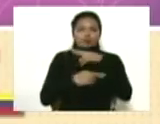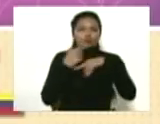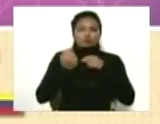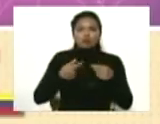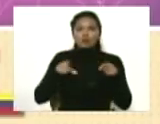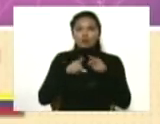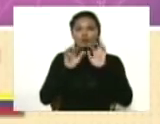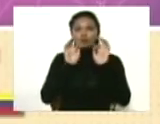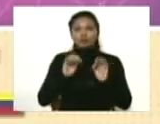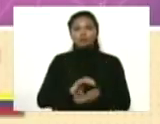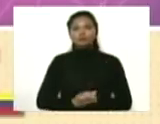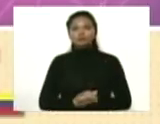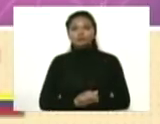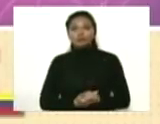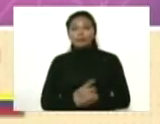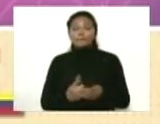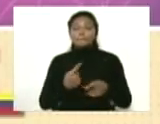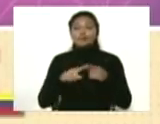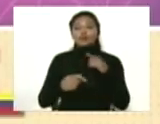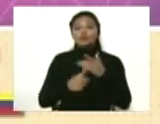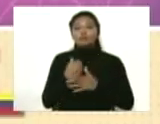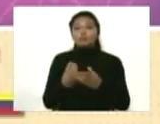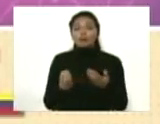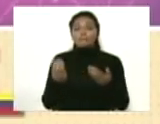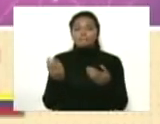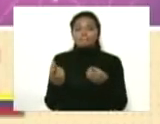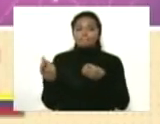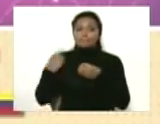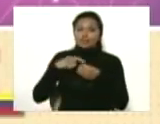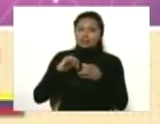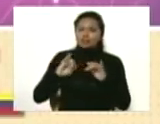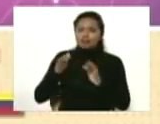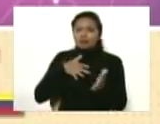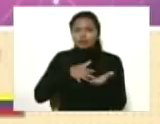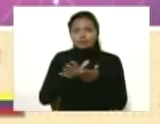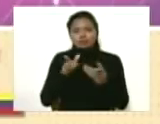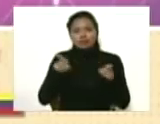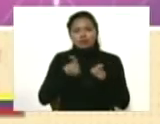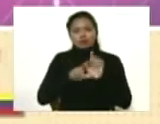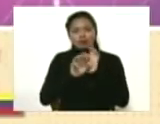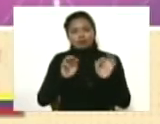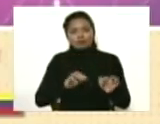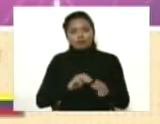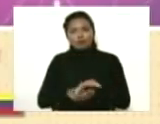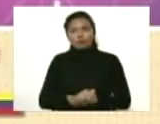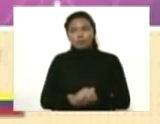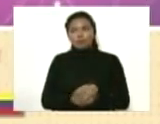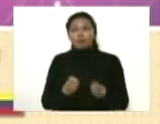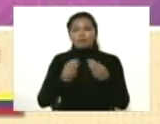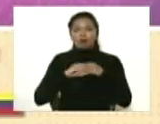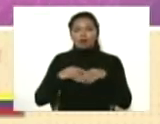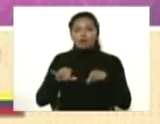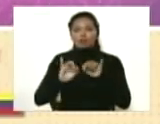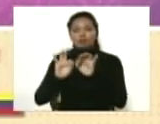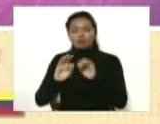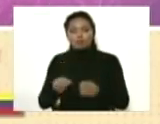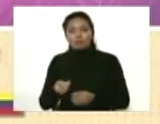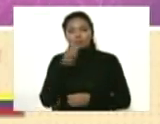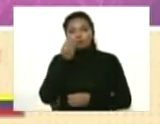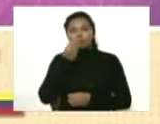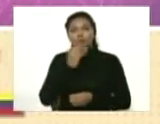revolucionaria. Pero adicionalmente, esta UPDI, para garantizar el abastecimiento de